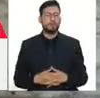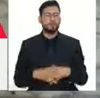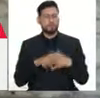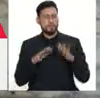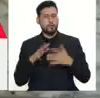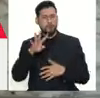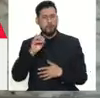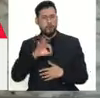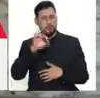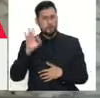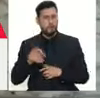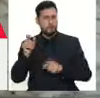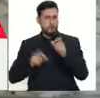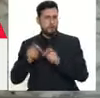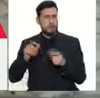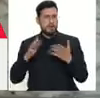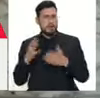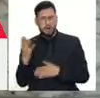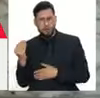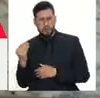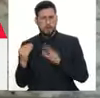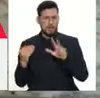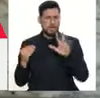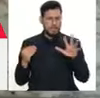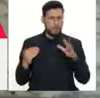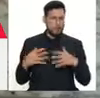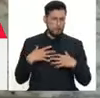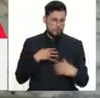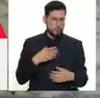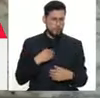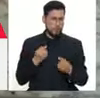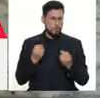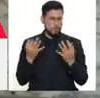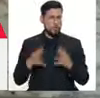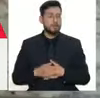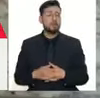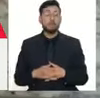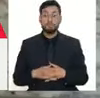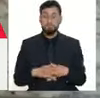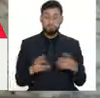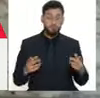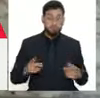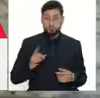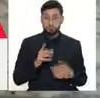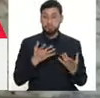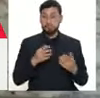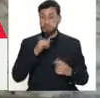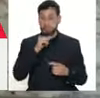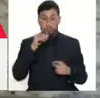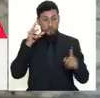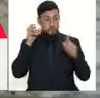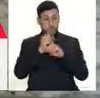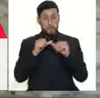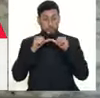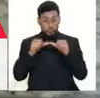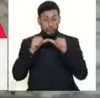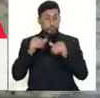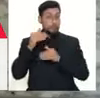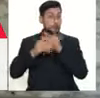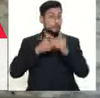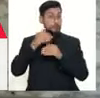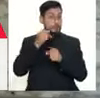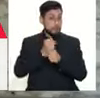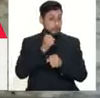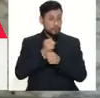casi 40% de la población está entre 14 y 35 años, y si es que no logramos la sostenibilidad